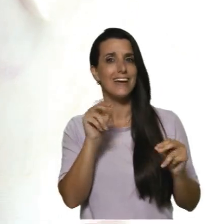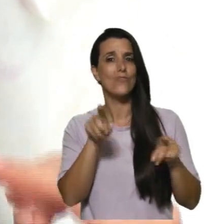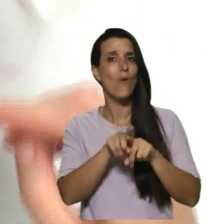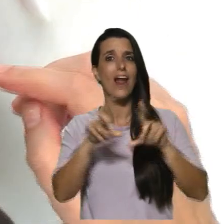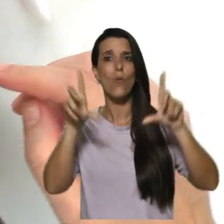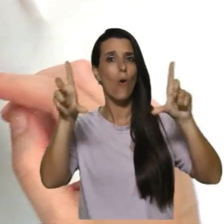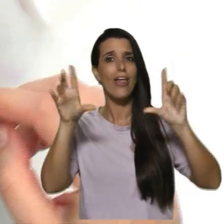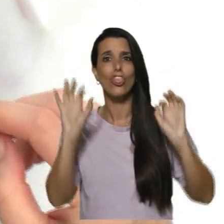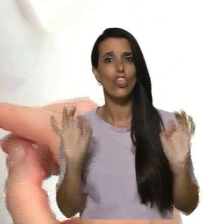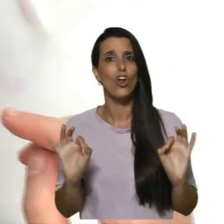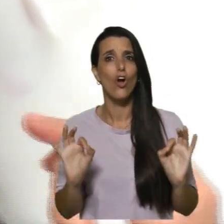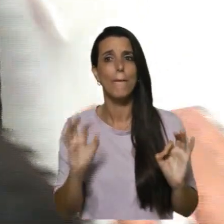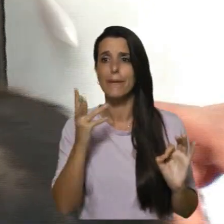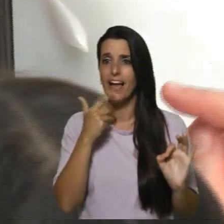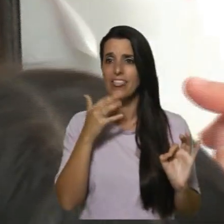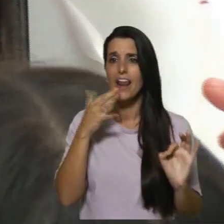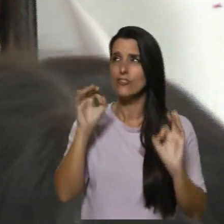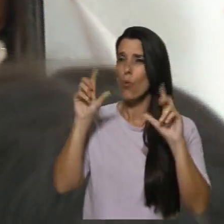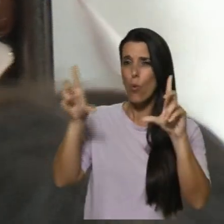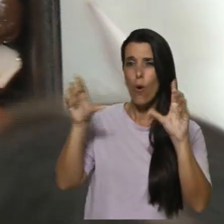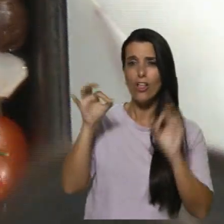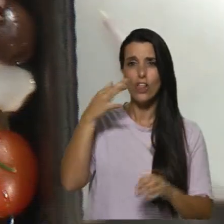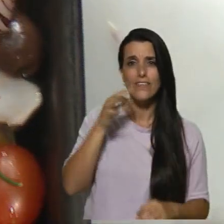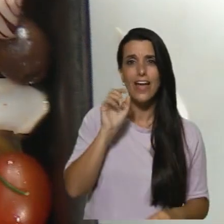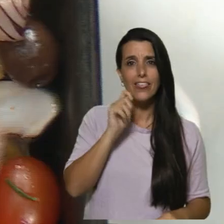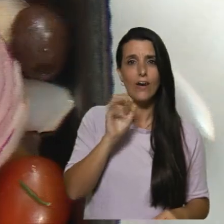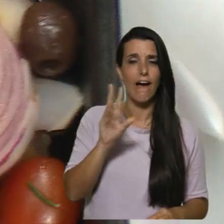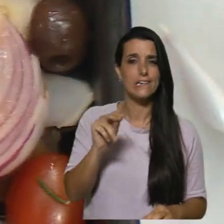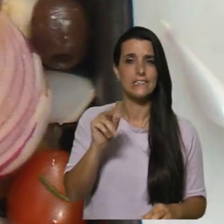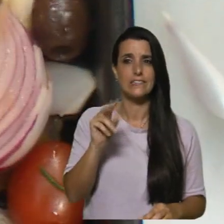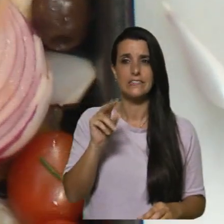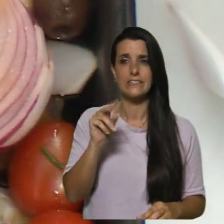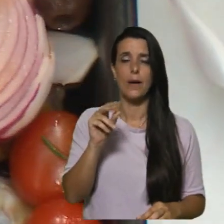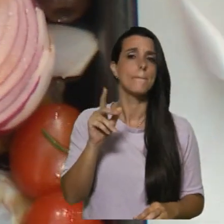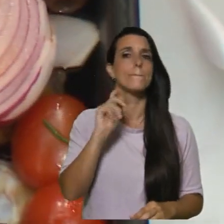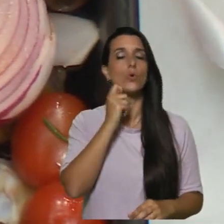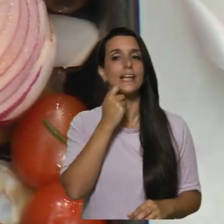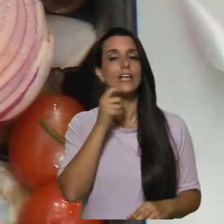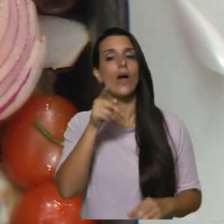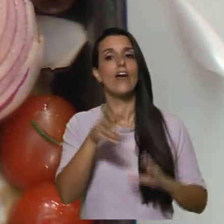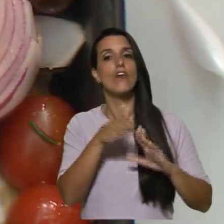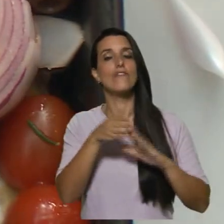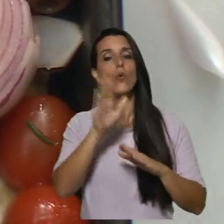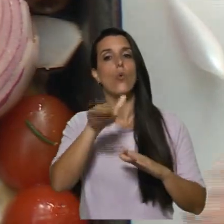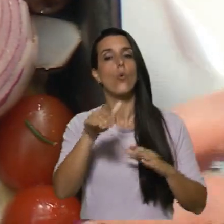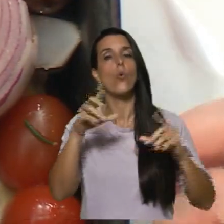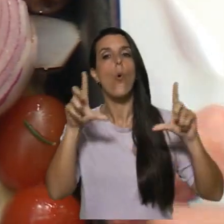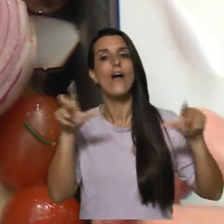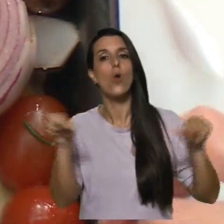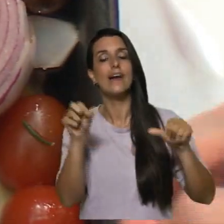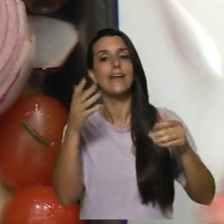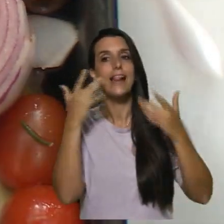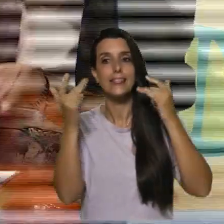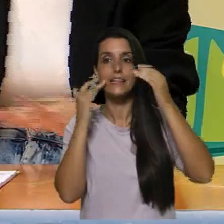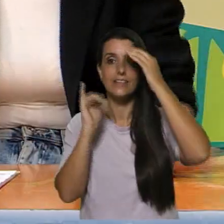un cuadro. ¿Qué? Realmente, de verdad te digo. Totalmente. Coincido. Ahora voy a pasar a un artista que hacía cuadros con